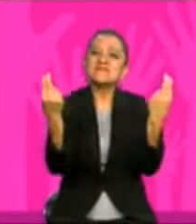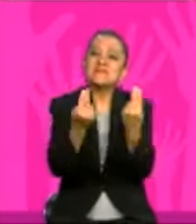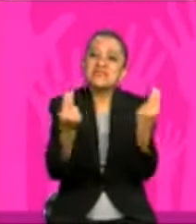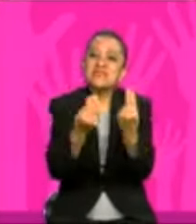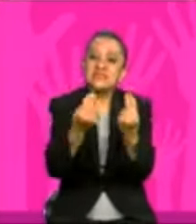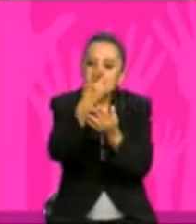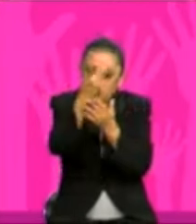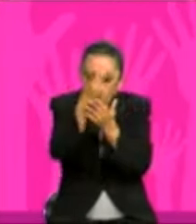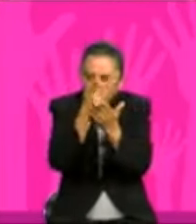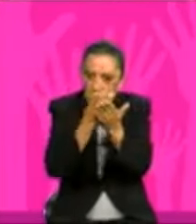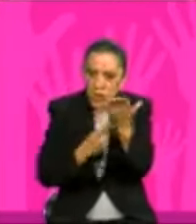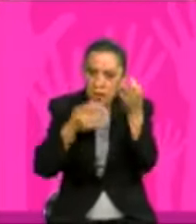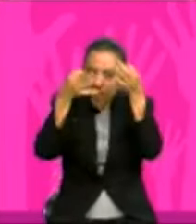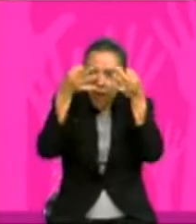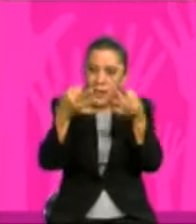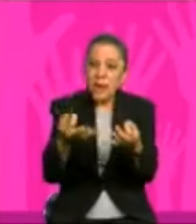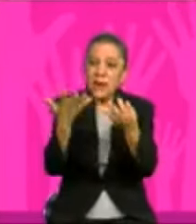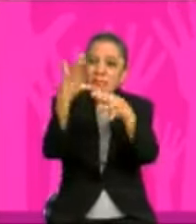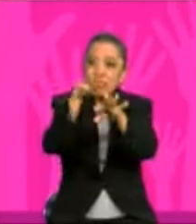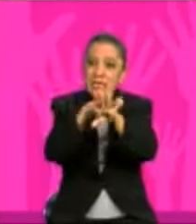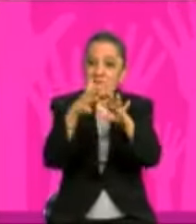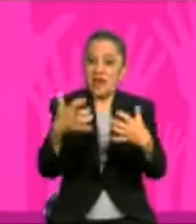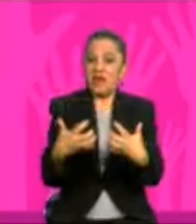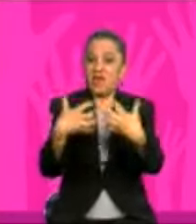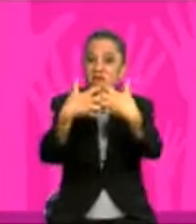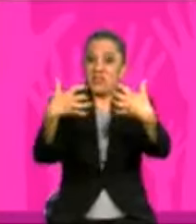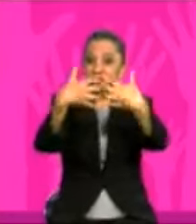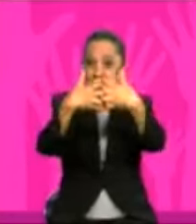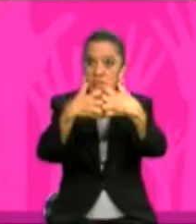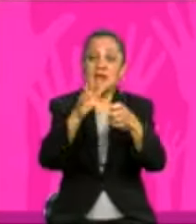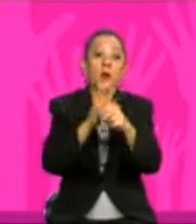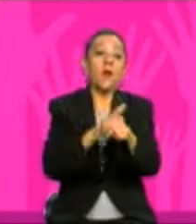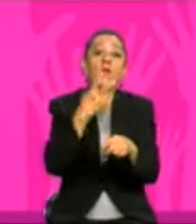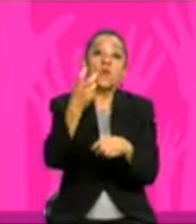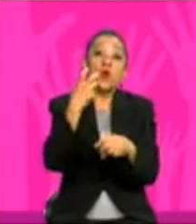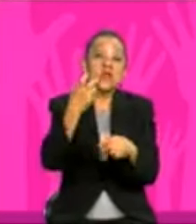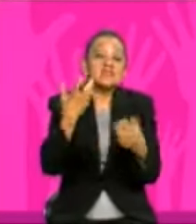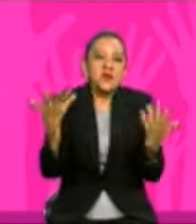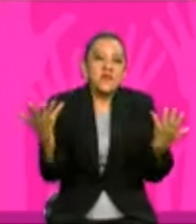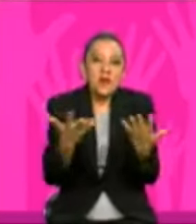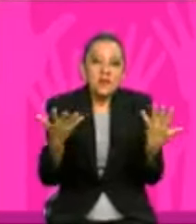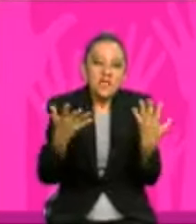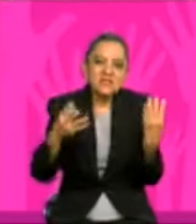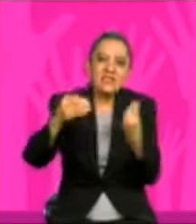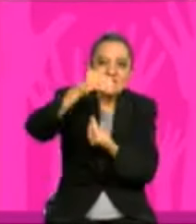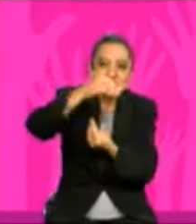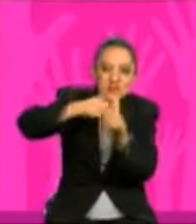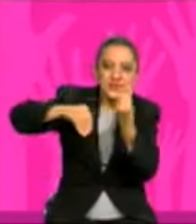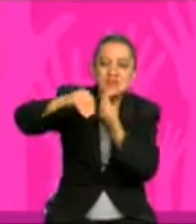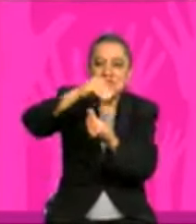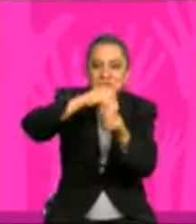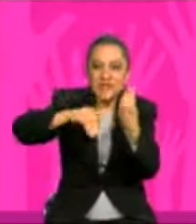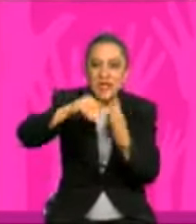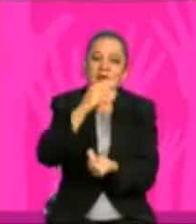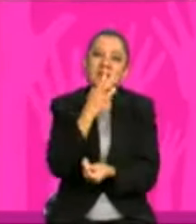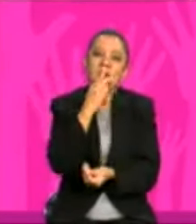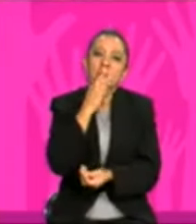de infraestructura. Por eso vamos a crear con una visión sustentable el mejoramiento.